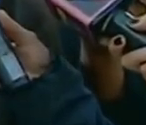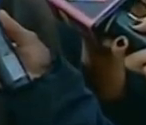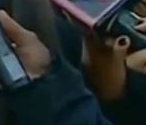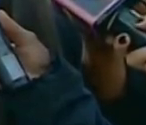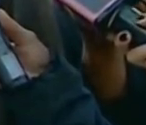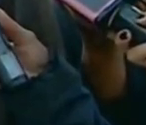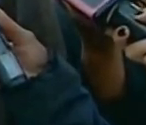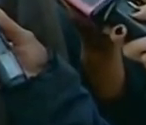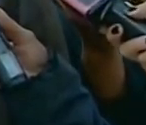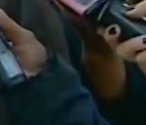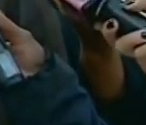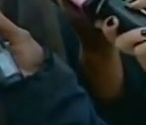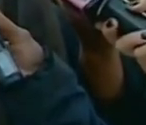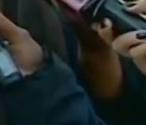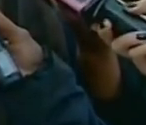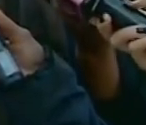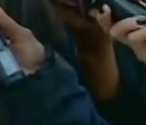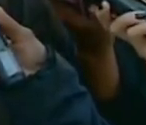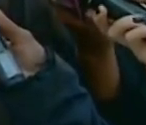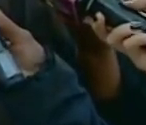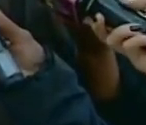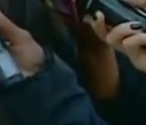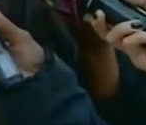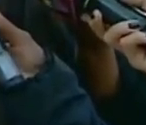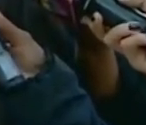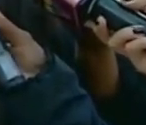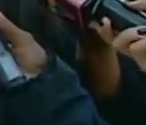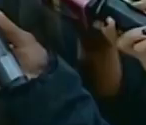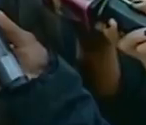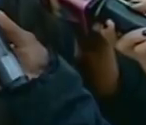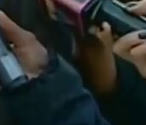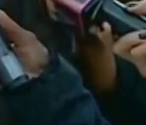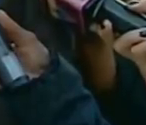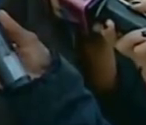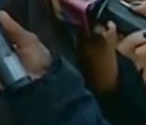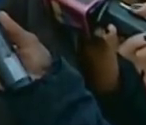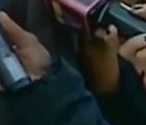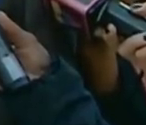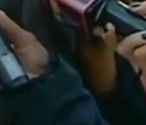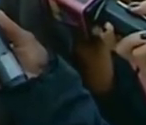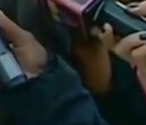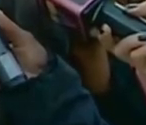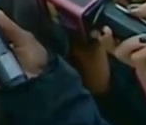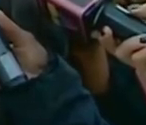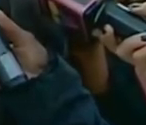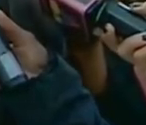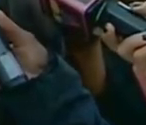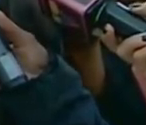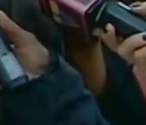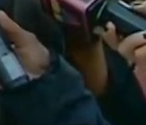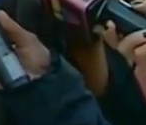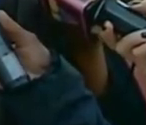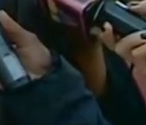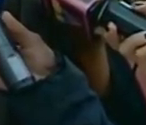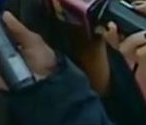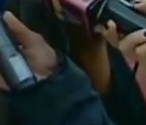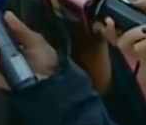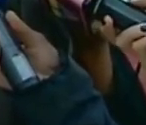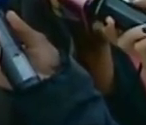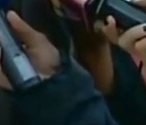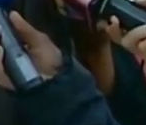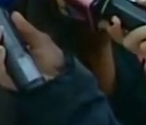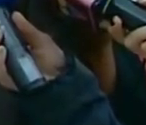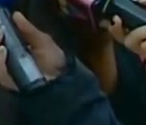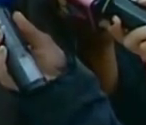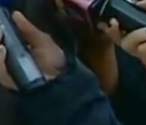Ayacucho, de la faja petrolífera del Orinoco. Pero además tiene previsto respaldo en otras riquezas de nuestro